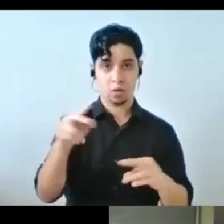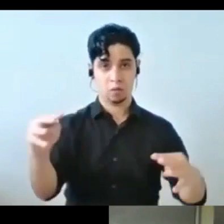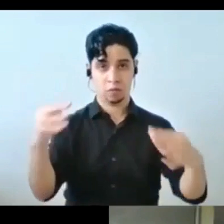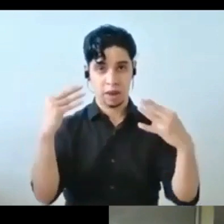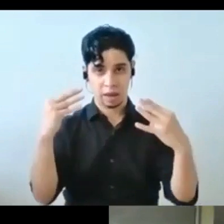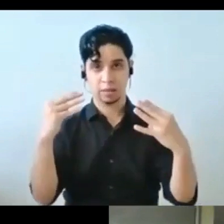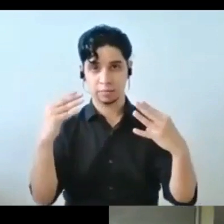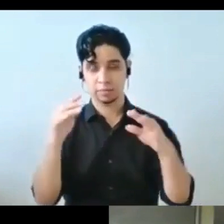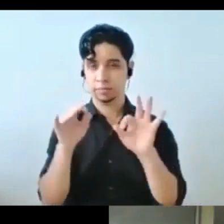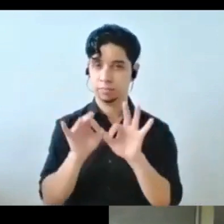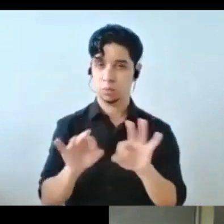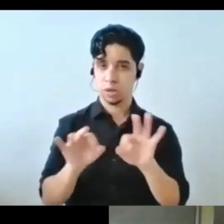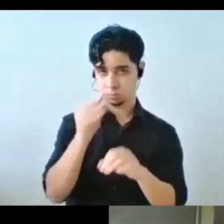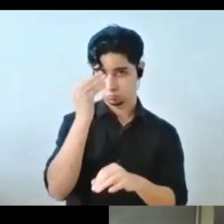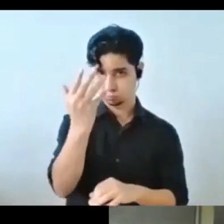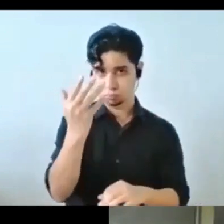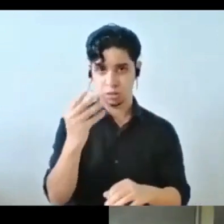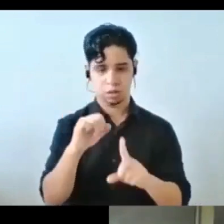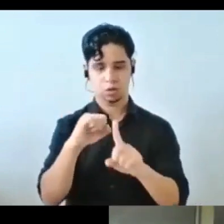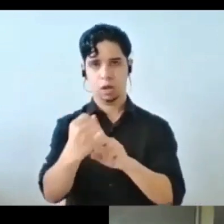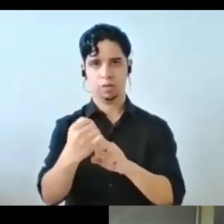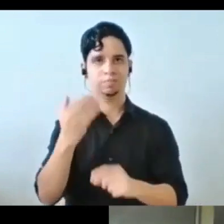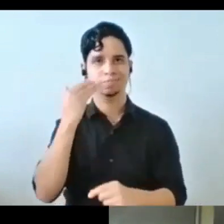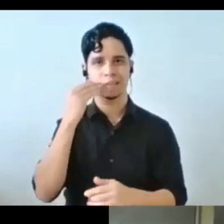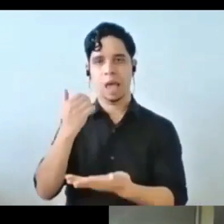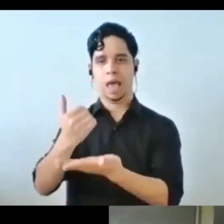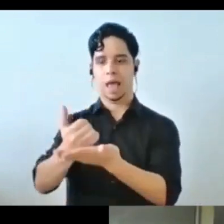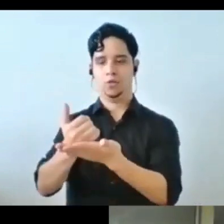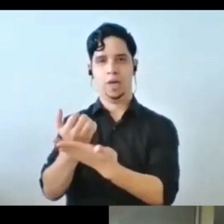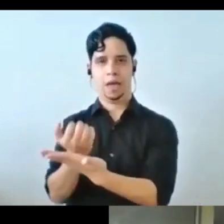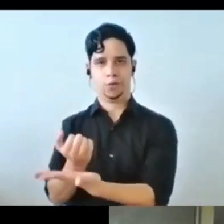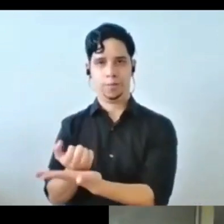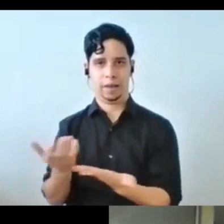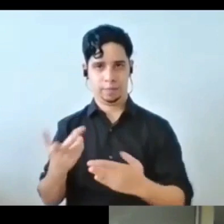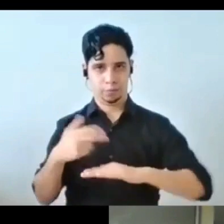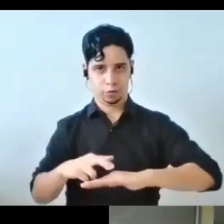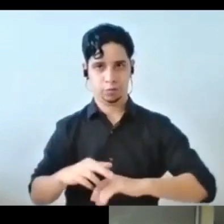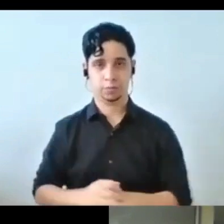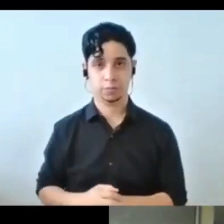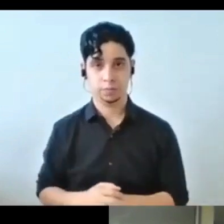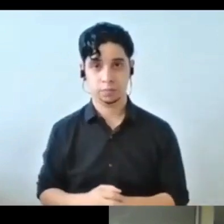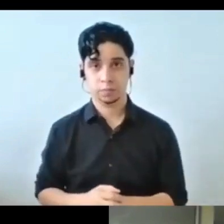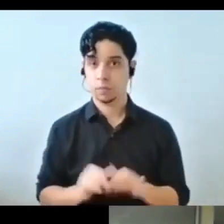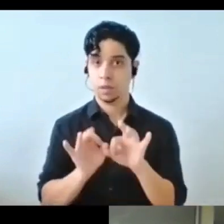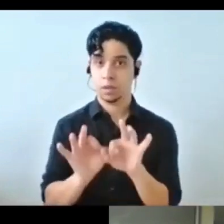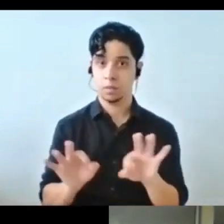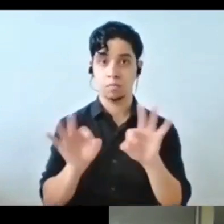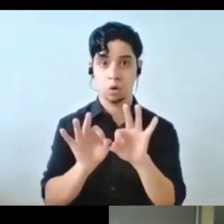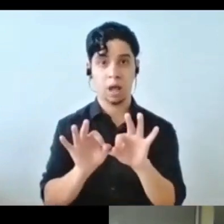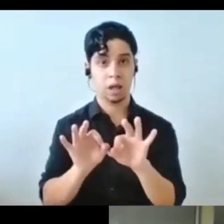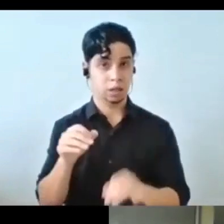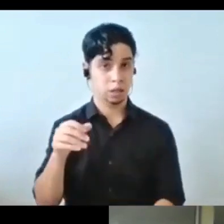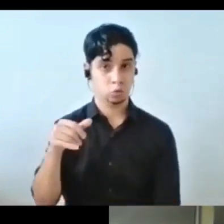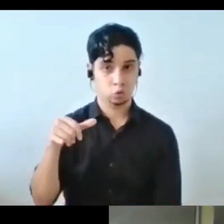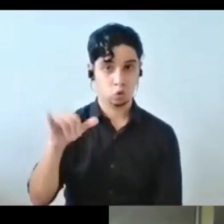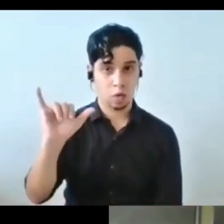escuchando, la situación, ¿verdad? De los incentivos en Puerto Rico. Es bien importante, ¿verdad? Que todavía, quiero